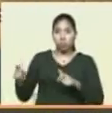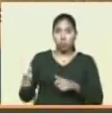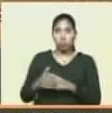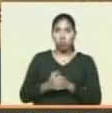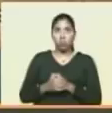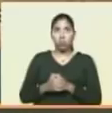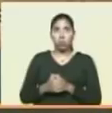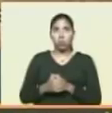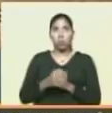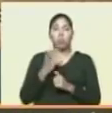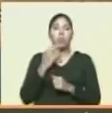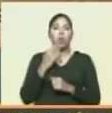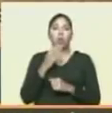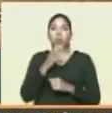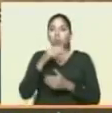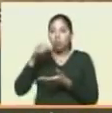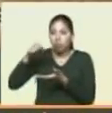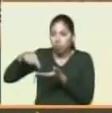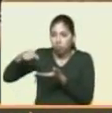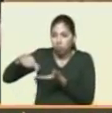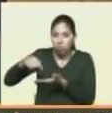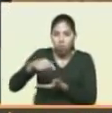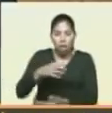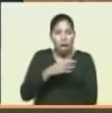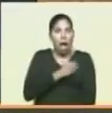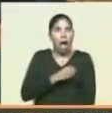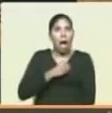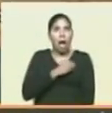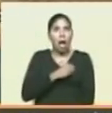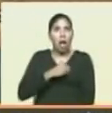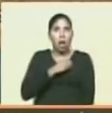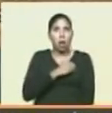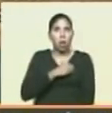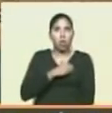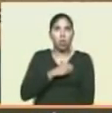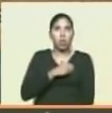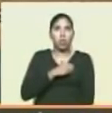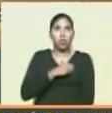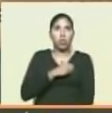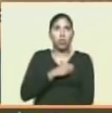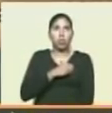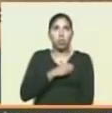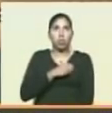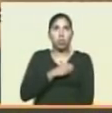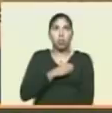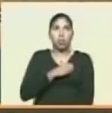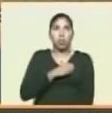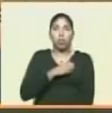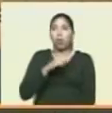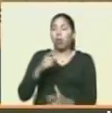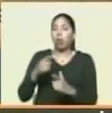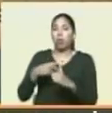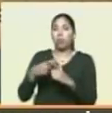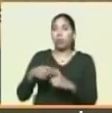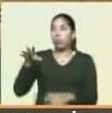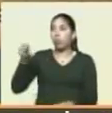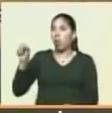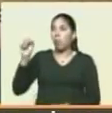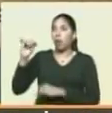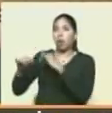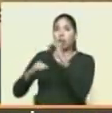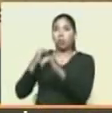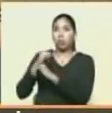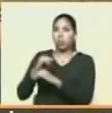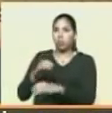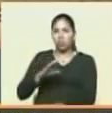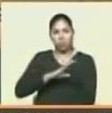algodón, a todo el mundo le quiere poner la mano a Telares del Orinoco para traer el hilo importado y tela y confeccionar. Si nosotros tenemos ahí los equipos para hacer